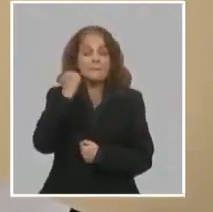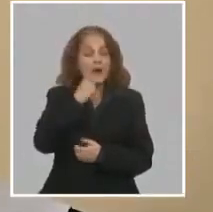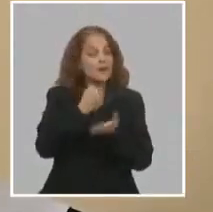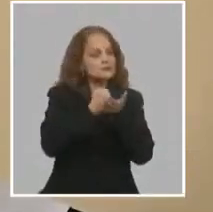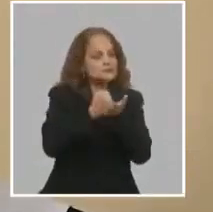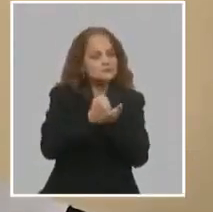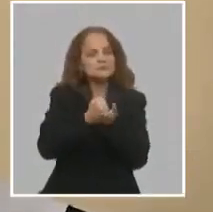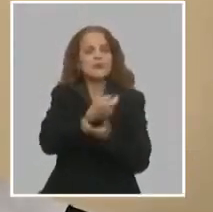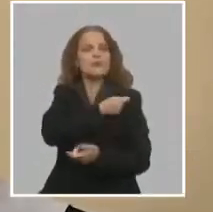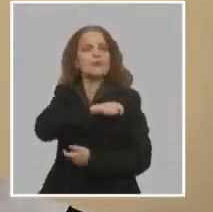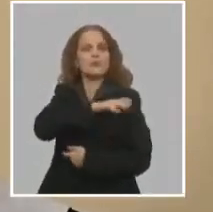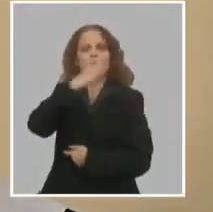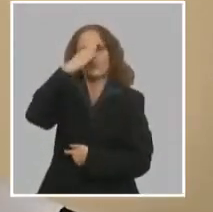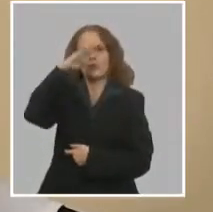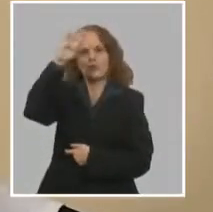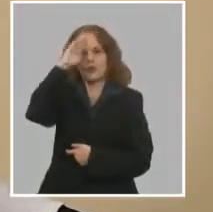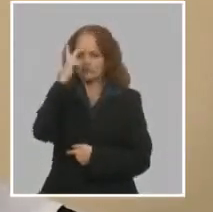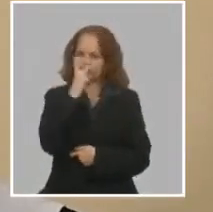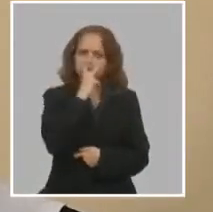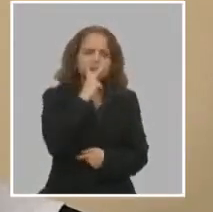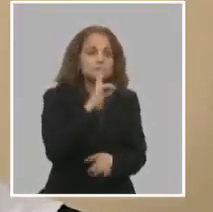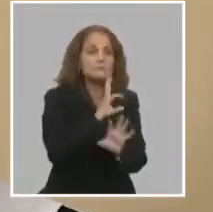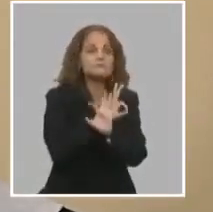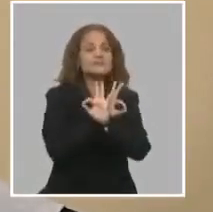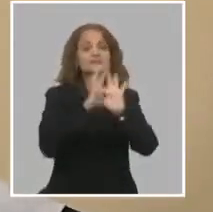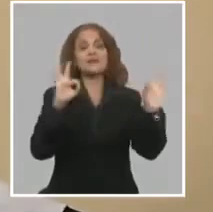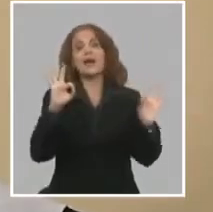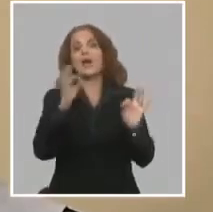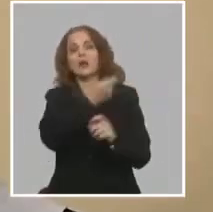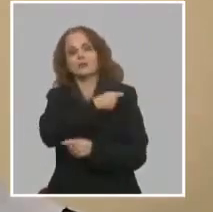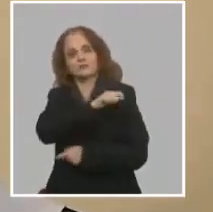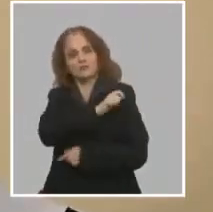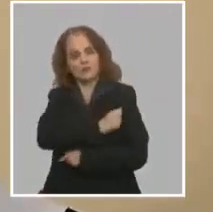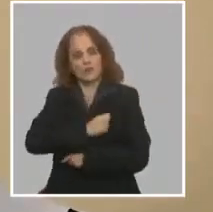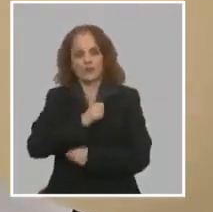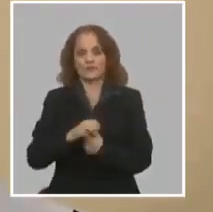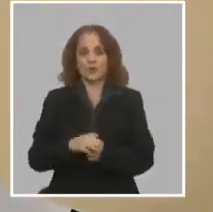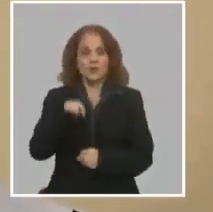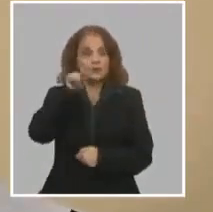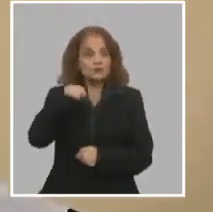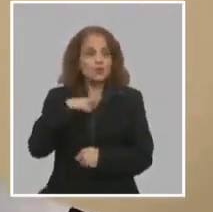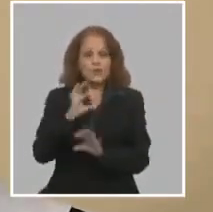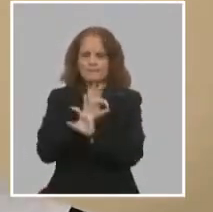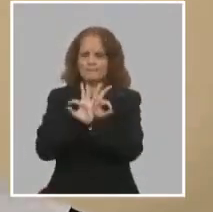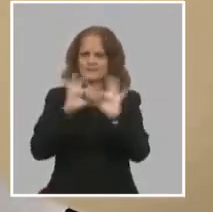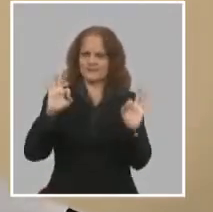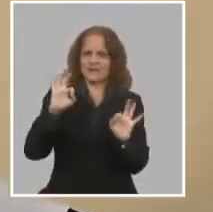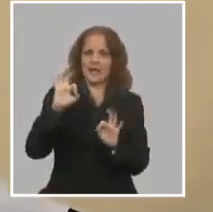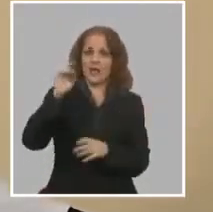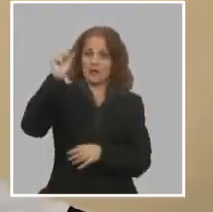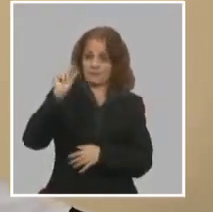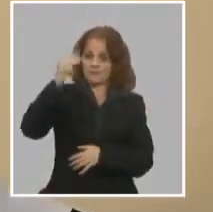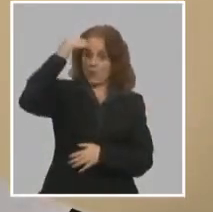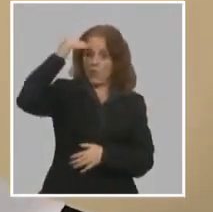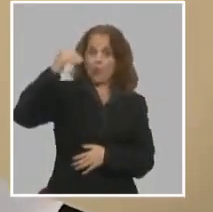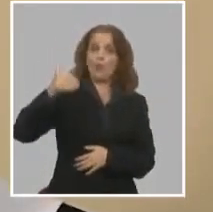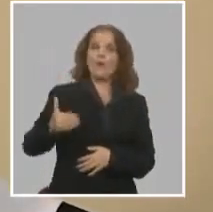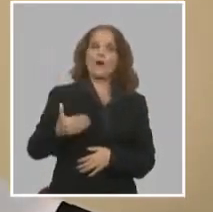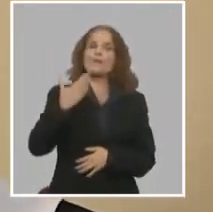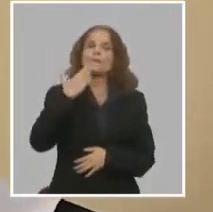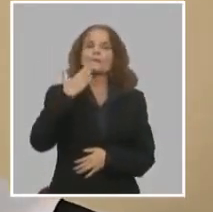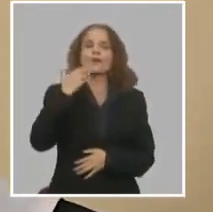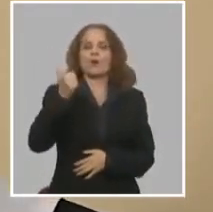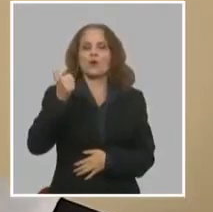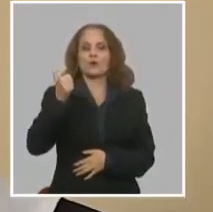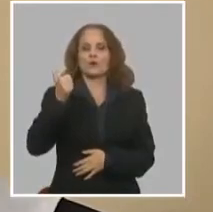atiendan mejor a las personas. Cuando usted sea capaz de ser un buen ser humano, será cada día un mejor profesional